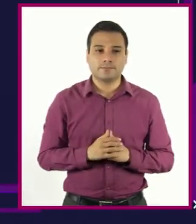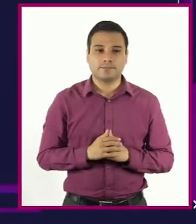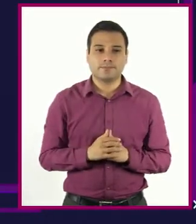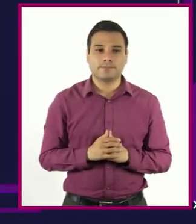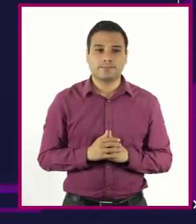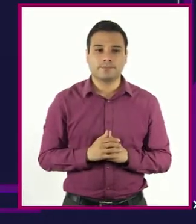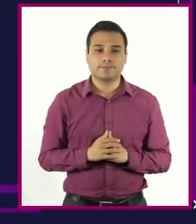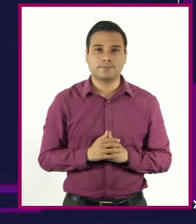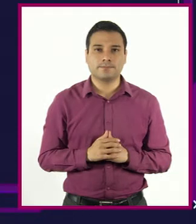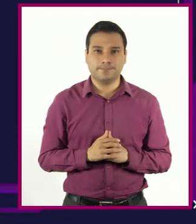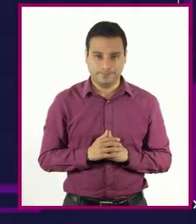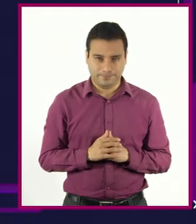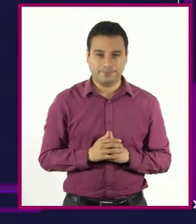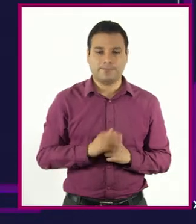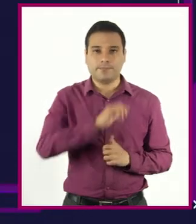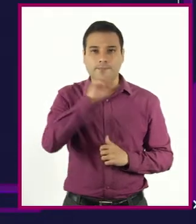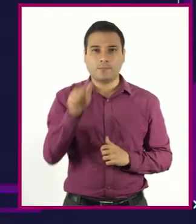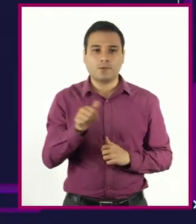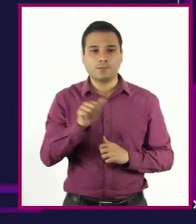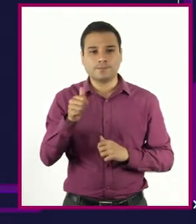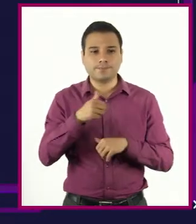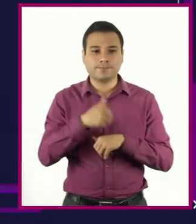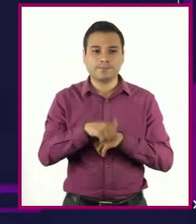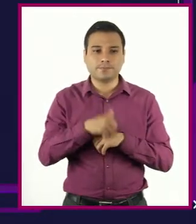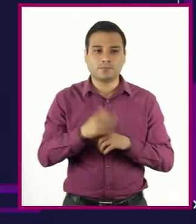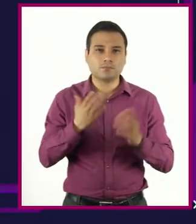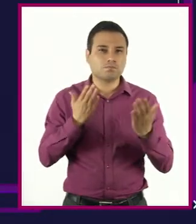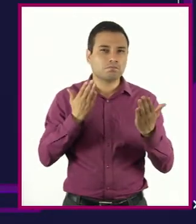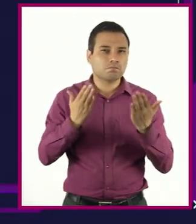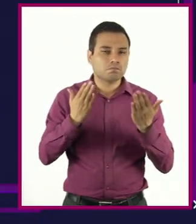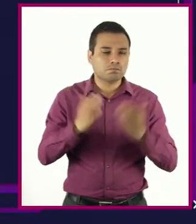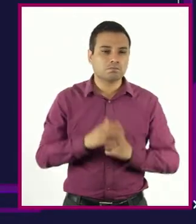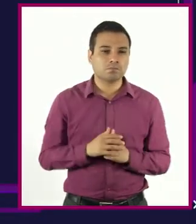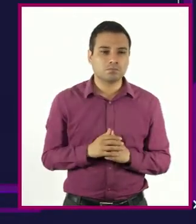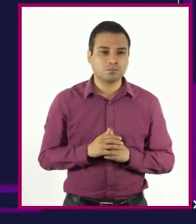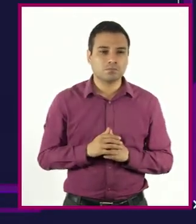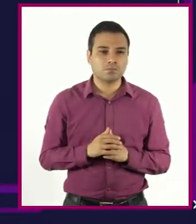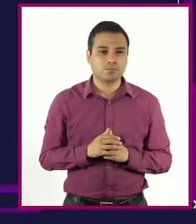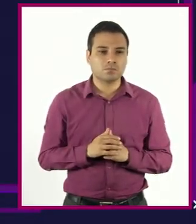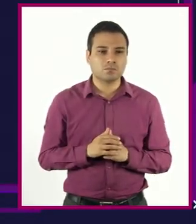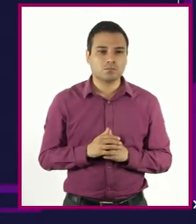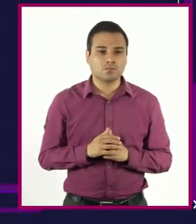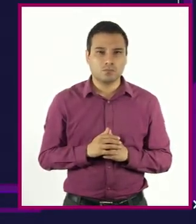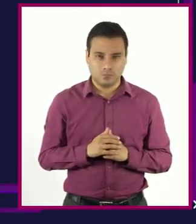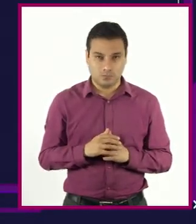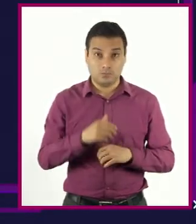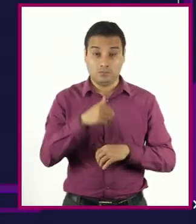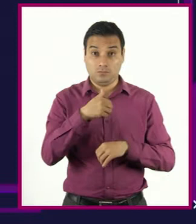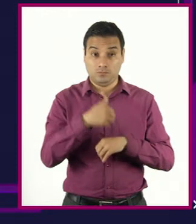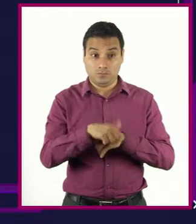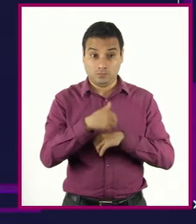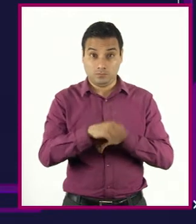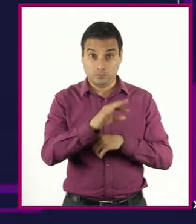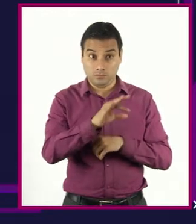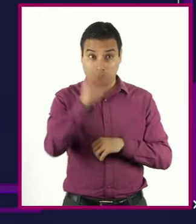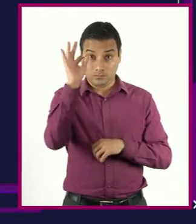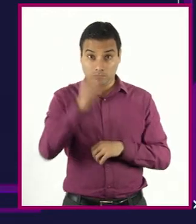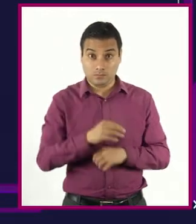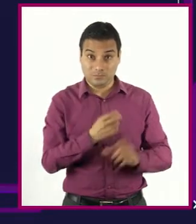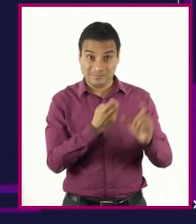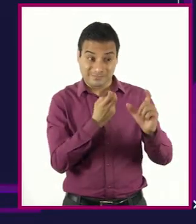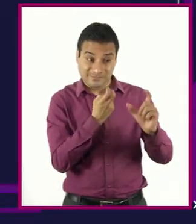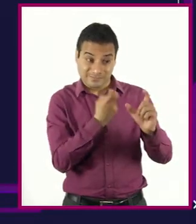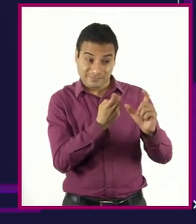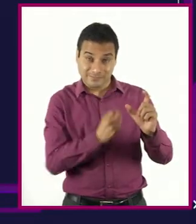Este se compara con el siguiente valor y se toma la primera decisión, en donde, si el valor seleccionado es